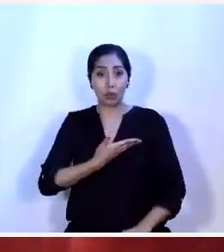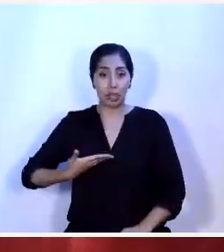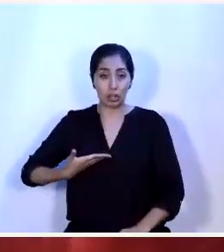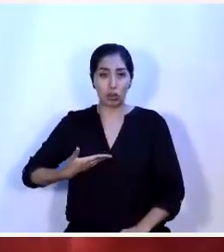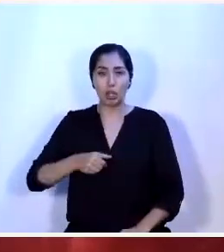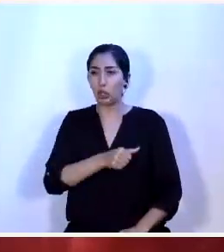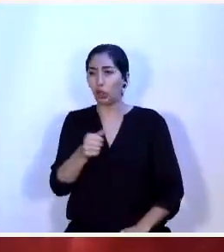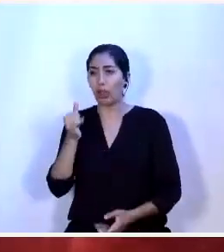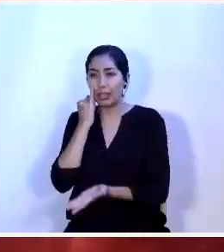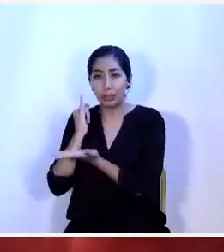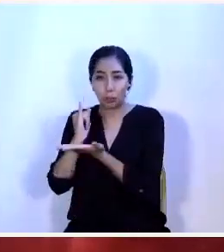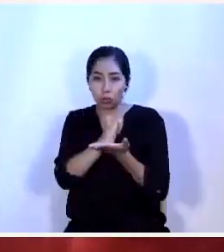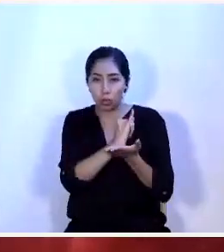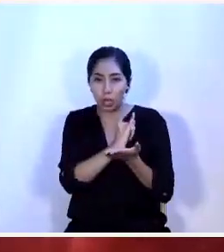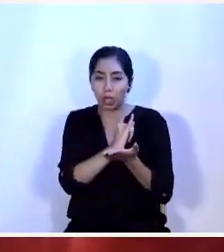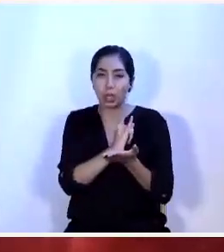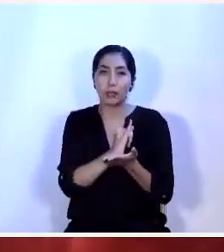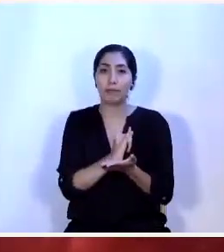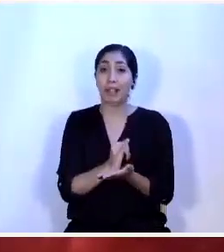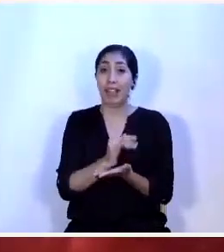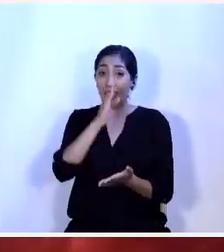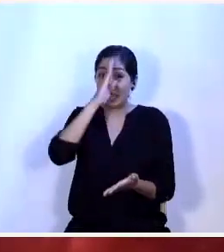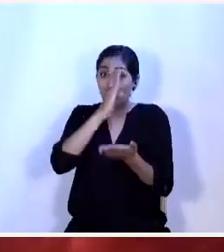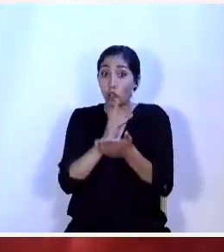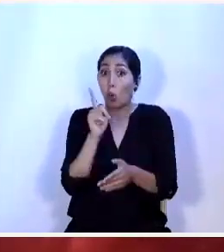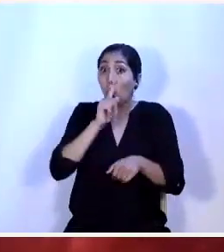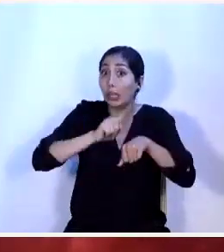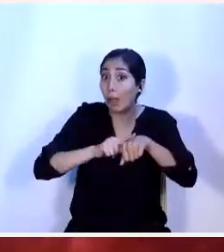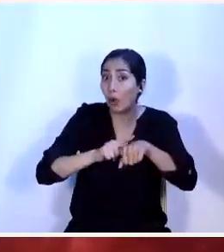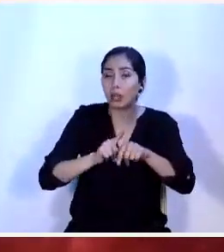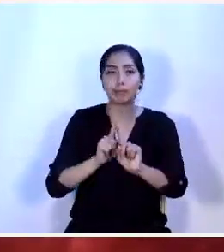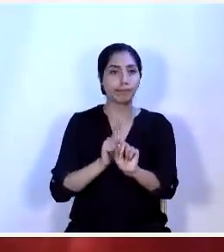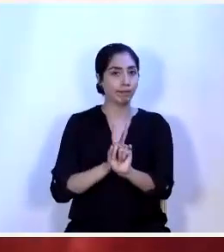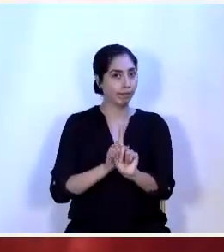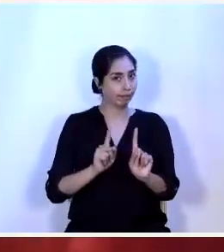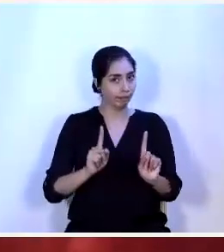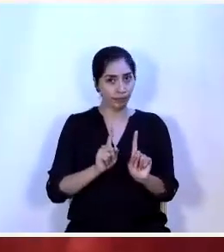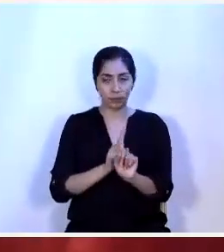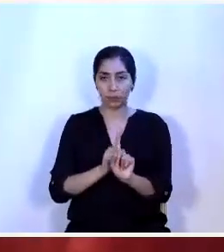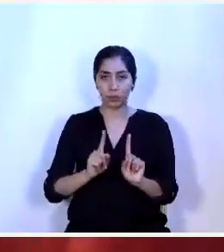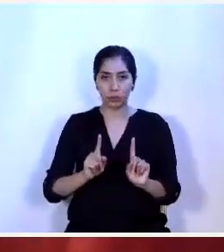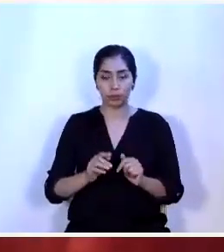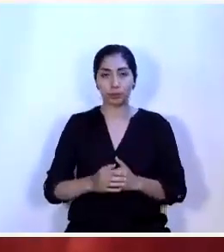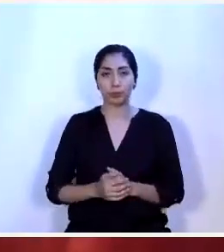que convengamos en que no es deseable tomar decisiones de última hora más allá de su legalidad.